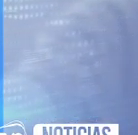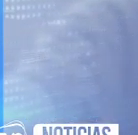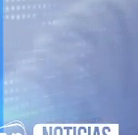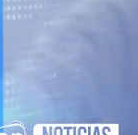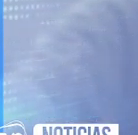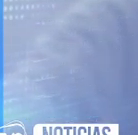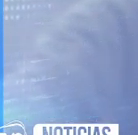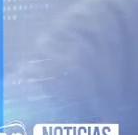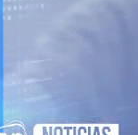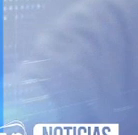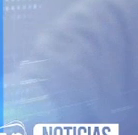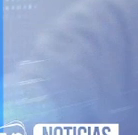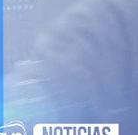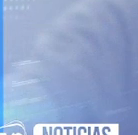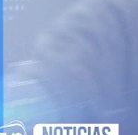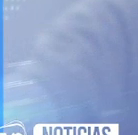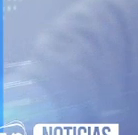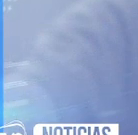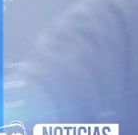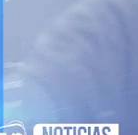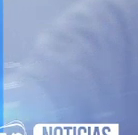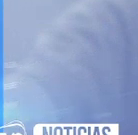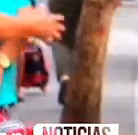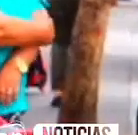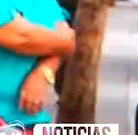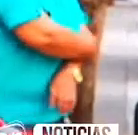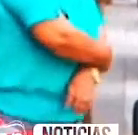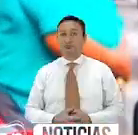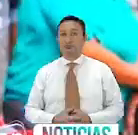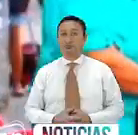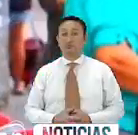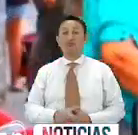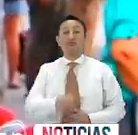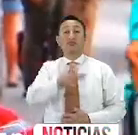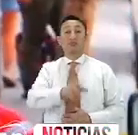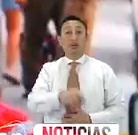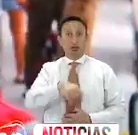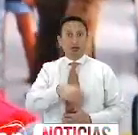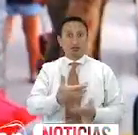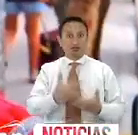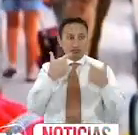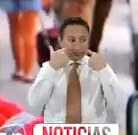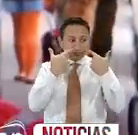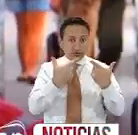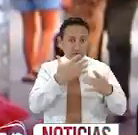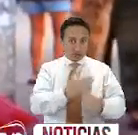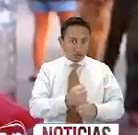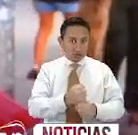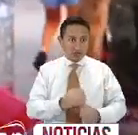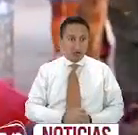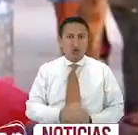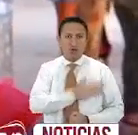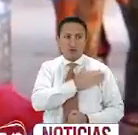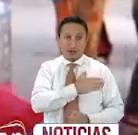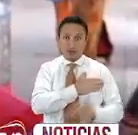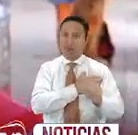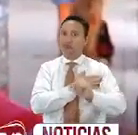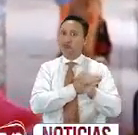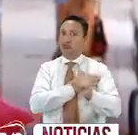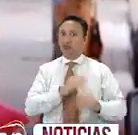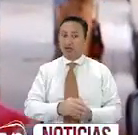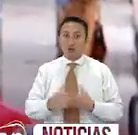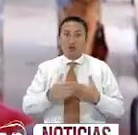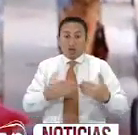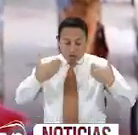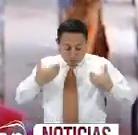al mismo periodo de 2023. Los ciudadanos debemos estar muy atentos a la seguridad. No podemos confiar en nadie, así que en los